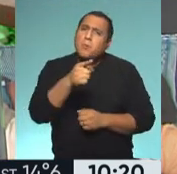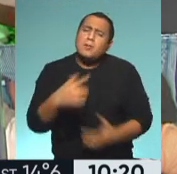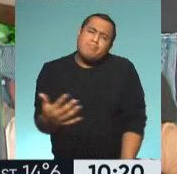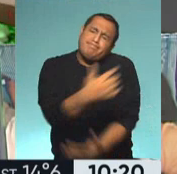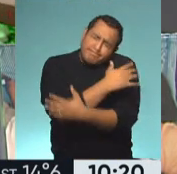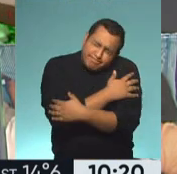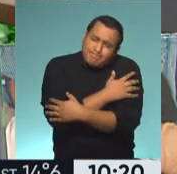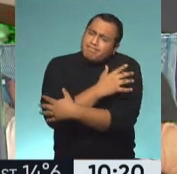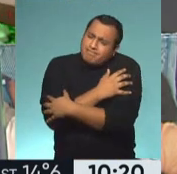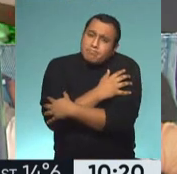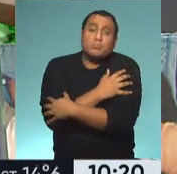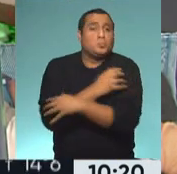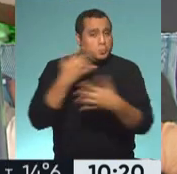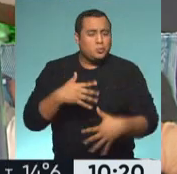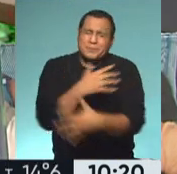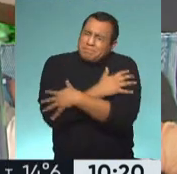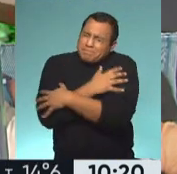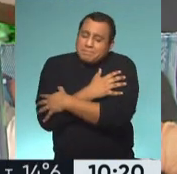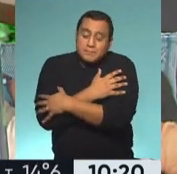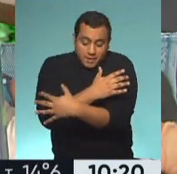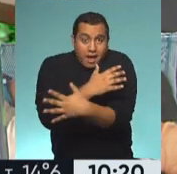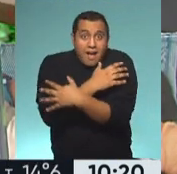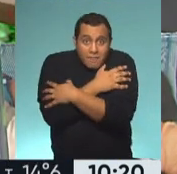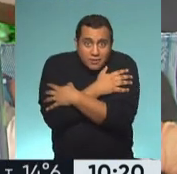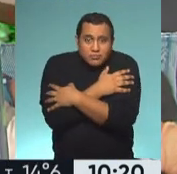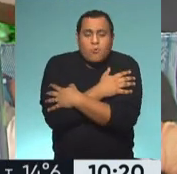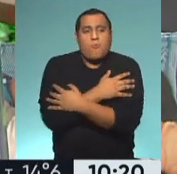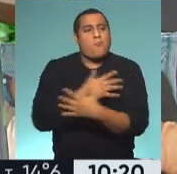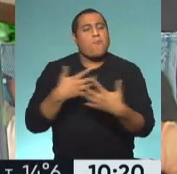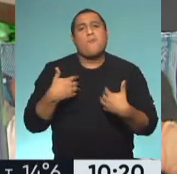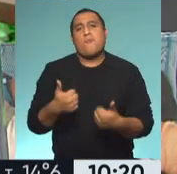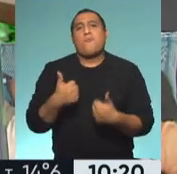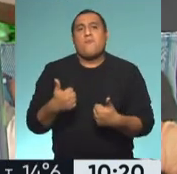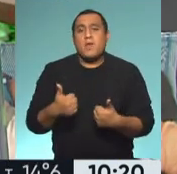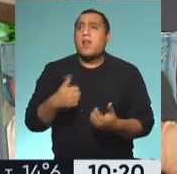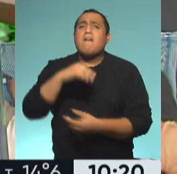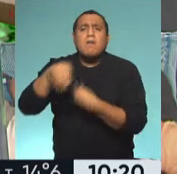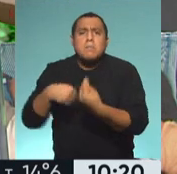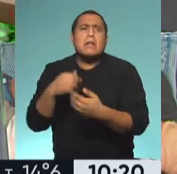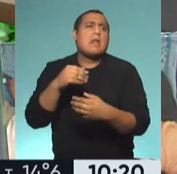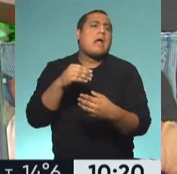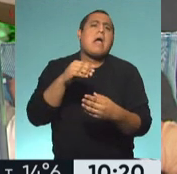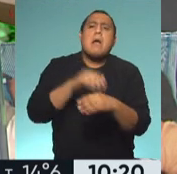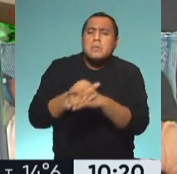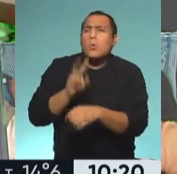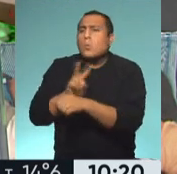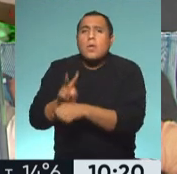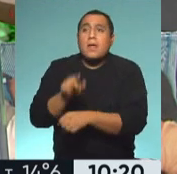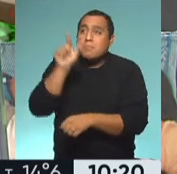Abrácense mucho. El abrazo hace muy bien. Cuiden a los amigos, a la familia, a los amores,